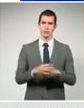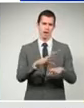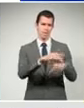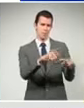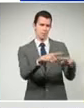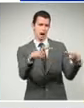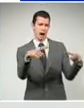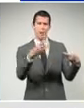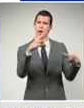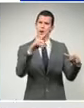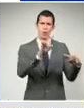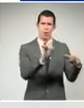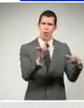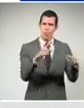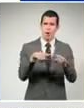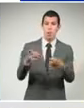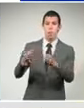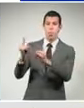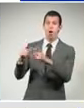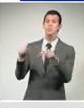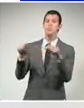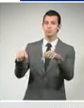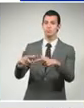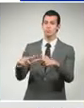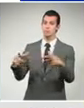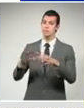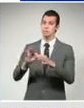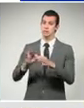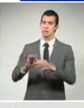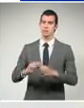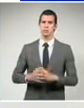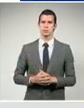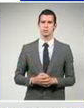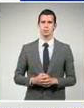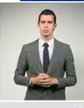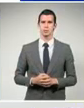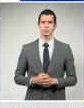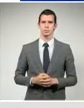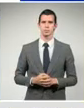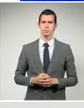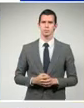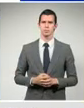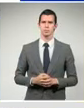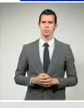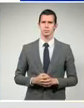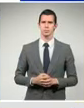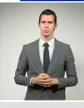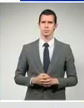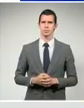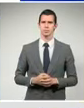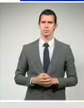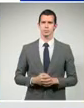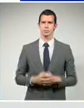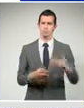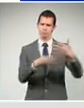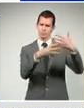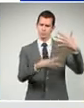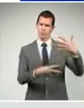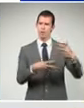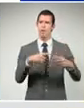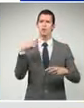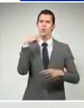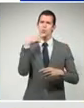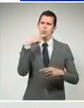número de casos. Esto hace que su letalidad sea elevada. Rusia con el 3,5%,